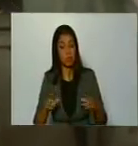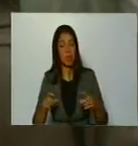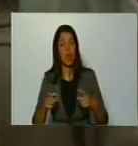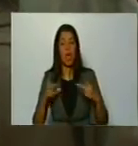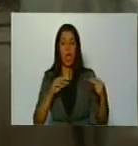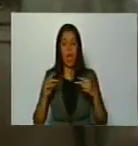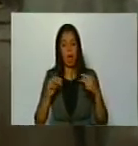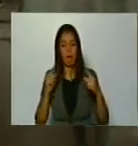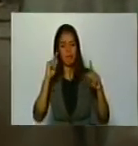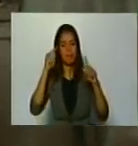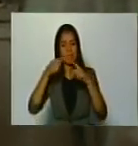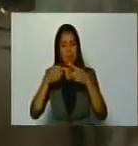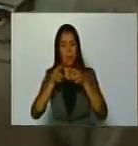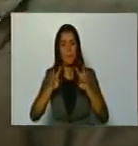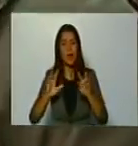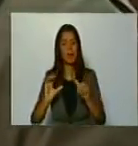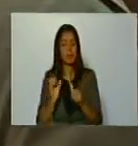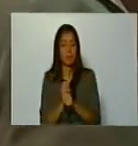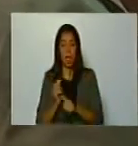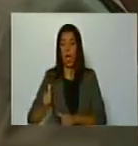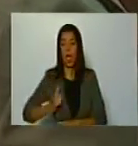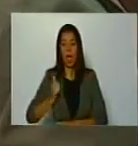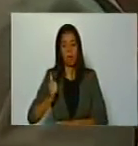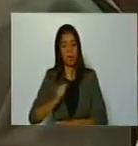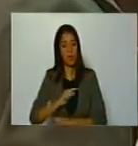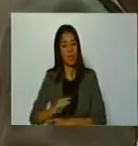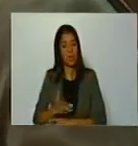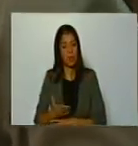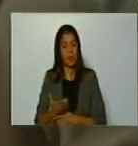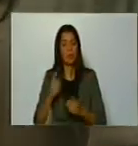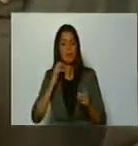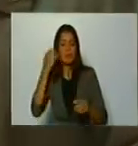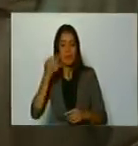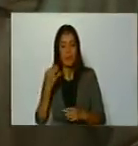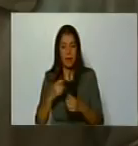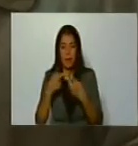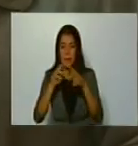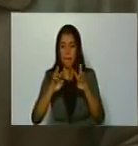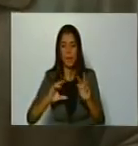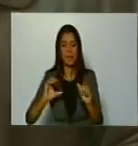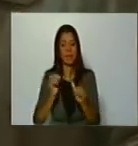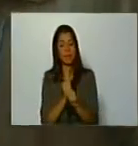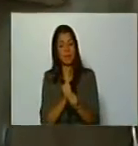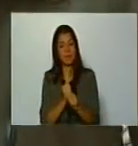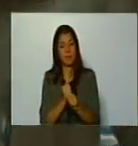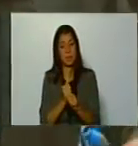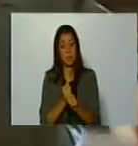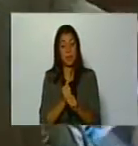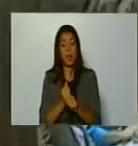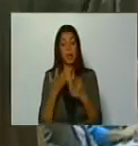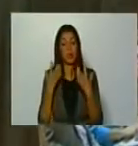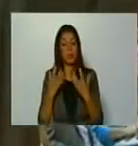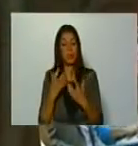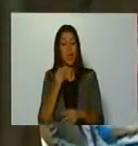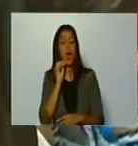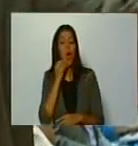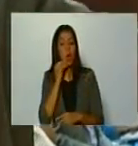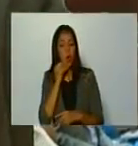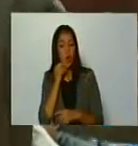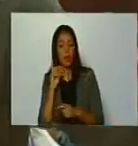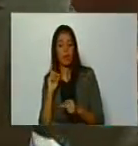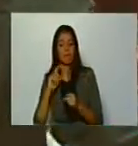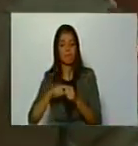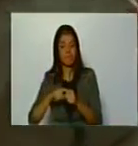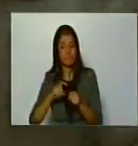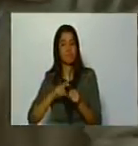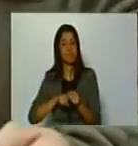de este país, hay que aprovecharlo para que haya paz de verdad. Muchos jóvenes se han sumado a una iniciativa que tiene la